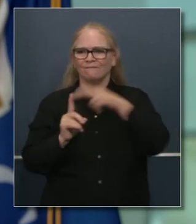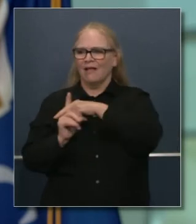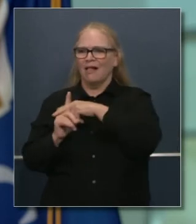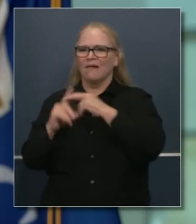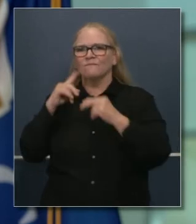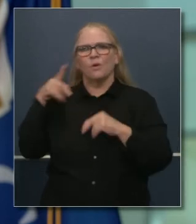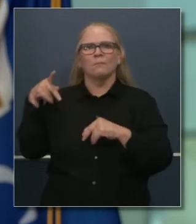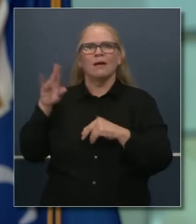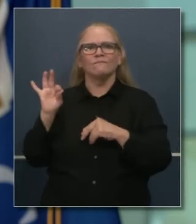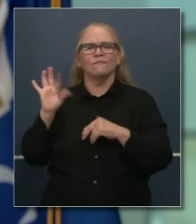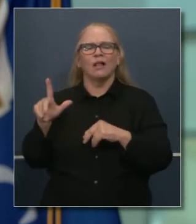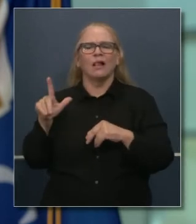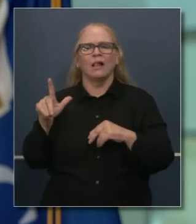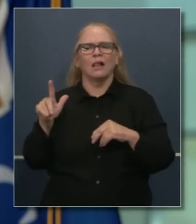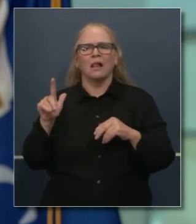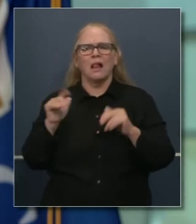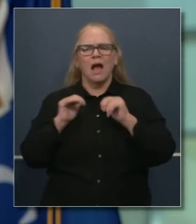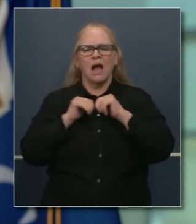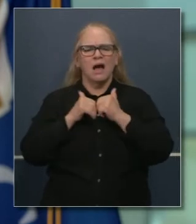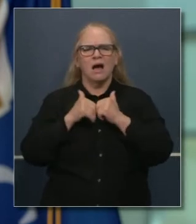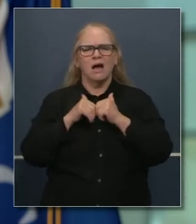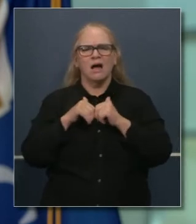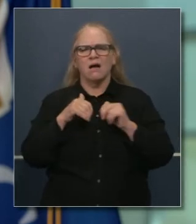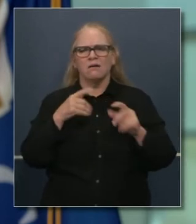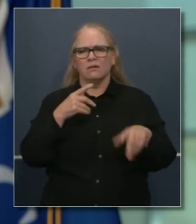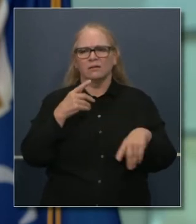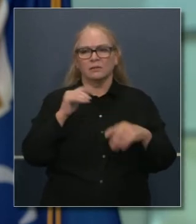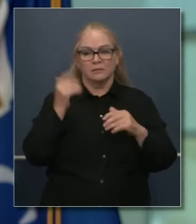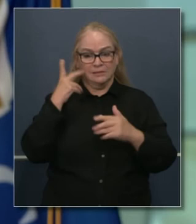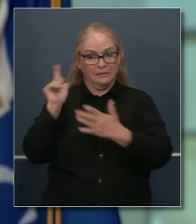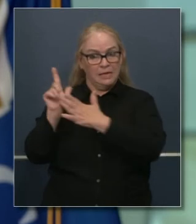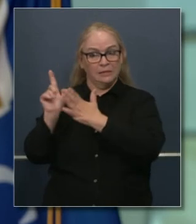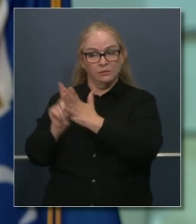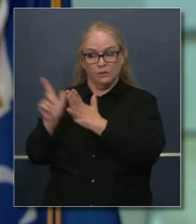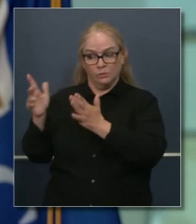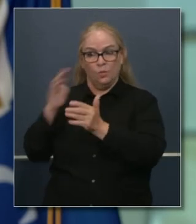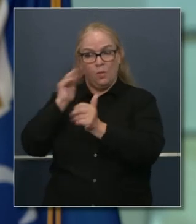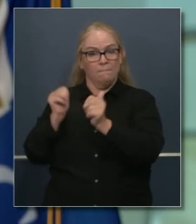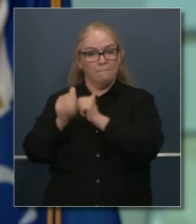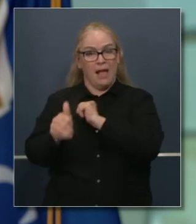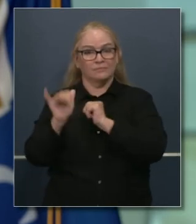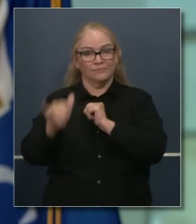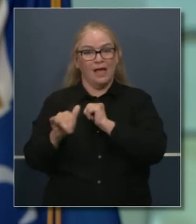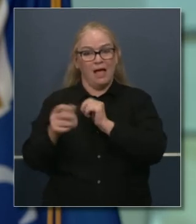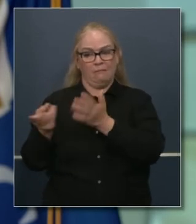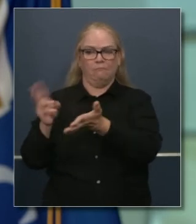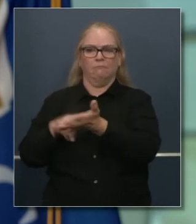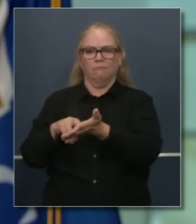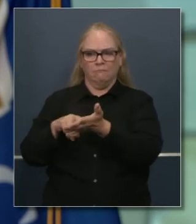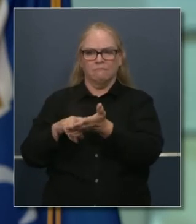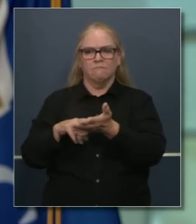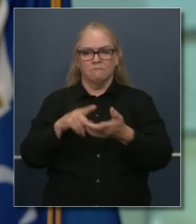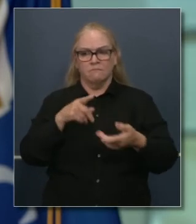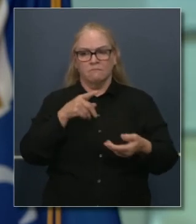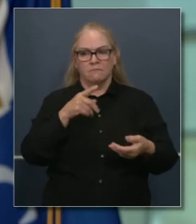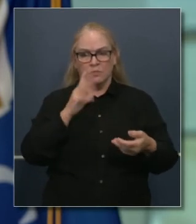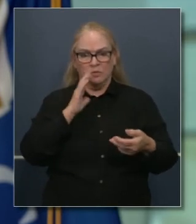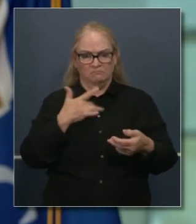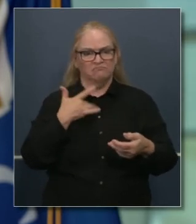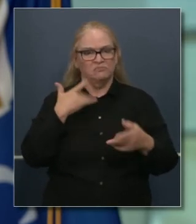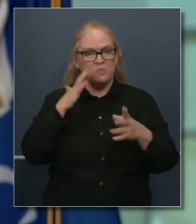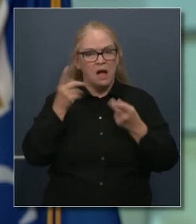el senado me gustaría saber qué sucede en la asamblea cuáles son entonces los retos que ve usted en los